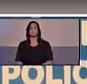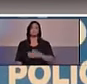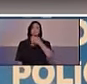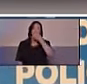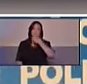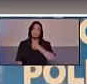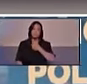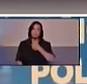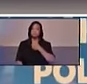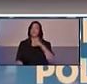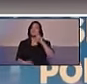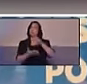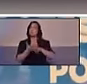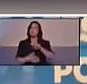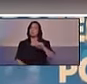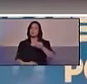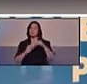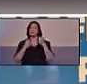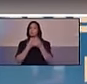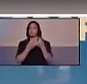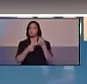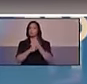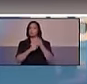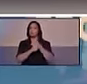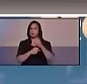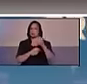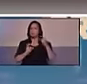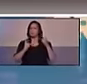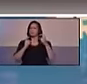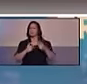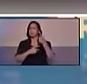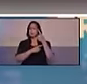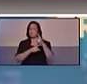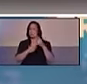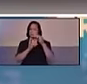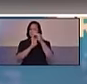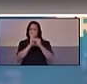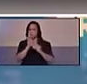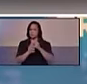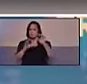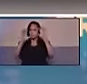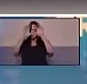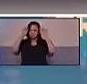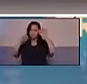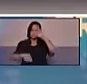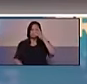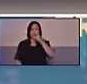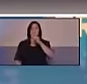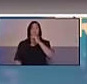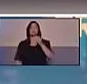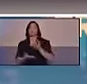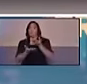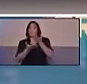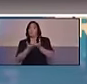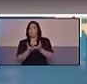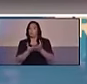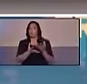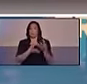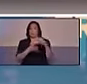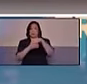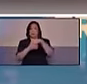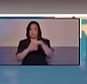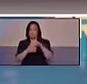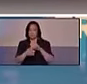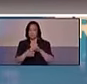le mataron el 6, ni el 7, ni el 8. Estamos de acuerdo con usted. Tú sabes, yo siempre he estado en desacuerdo total. Es que yo no sé por qué me hablan